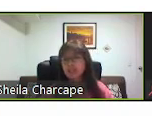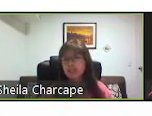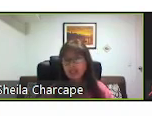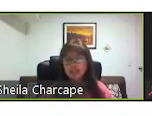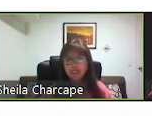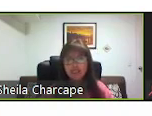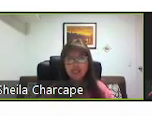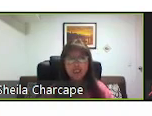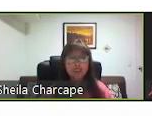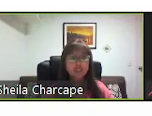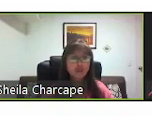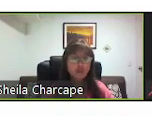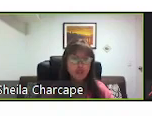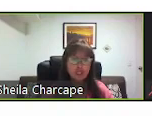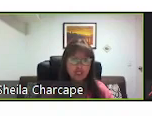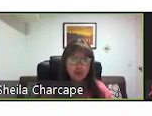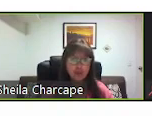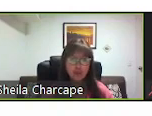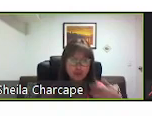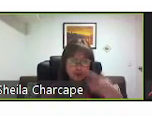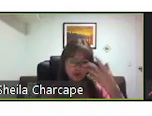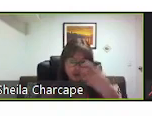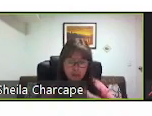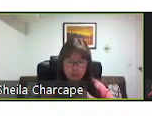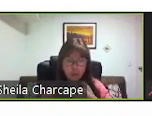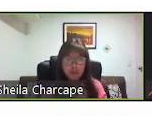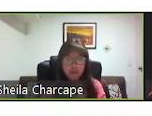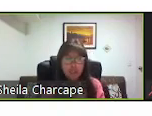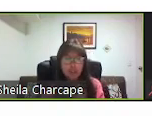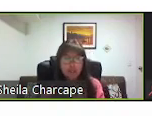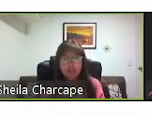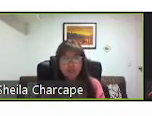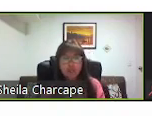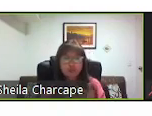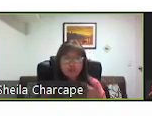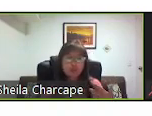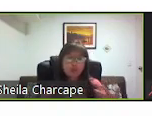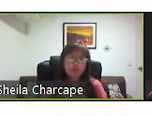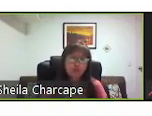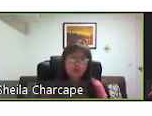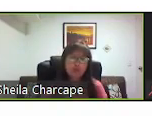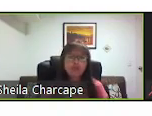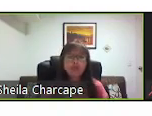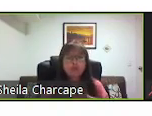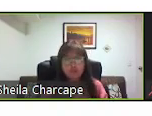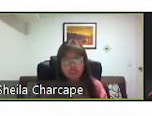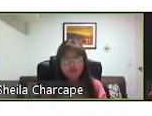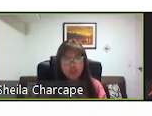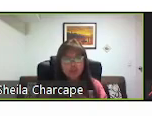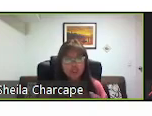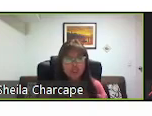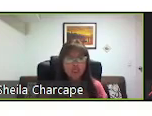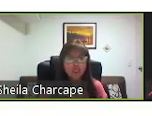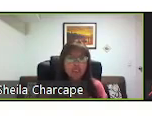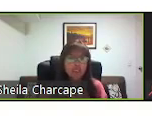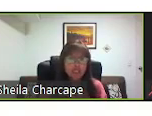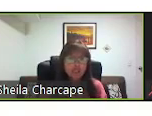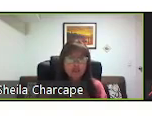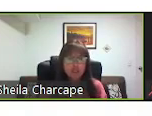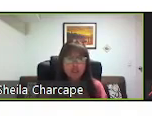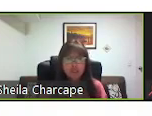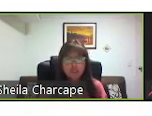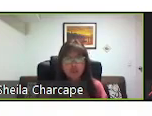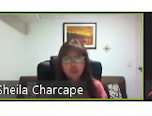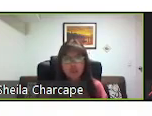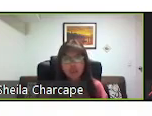aproximadamente qué edad tienen, así como el examen odontológico, dependiendo de la dentición, nosotros podremos saber más o menos en qué